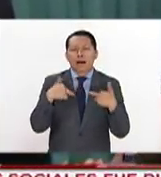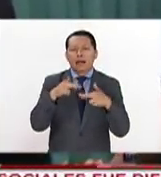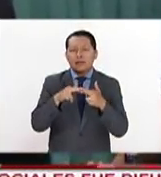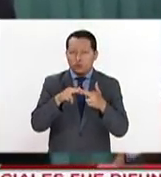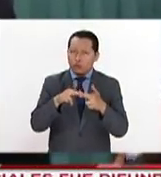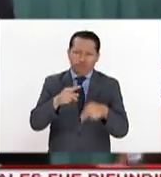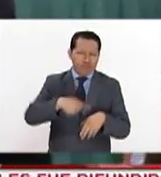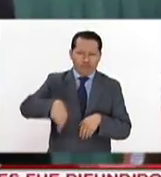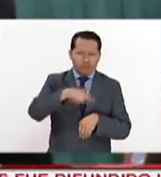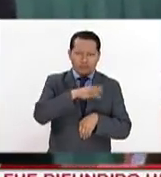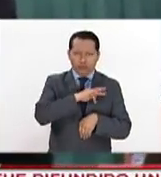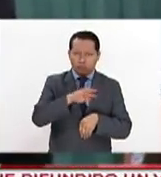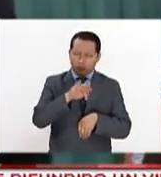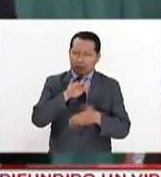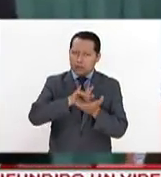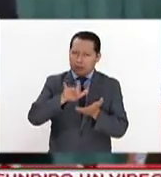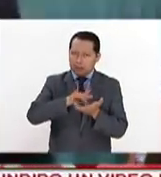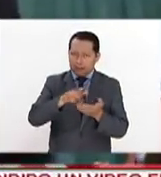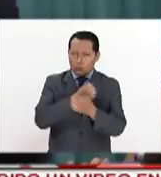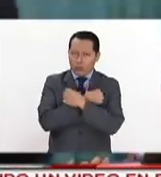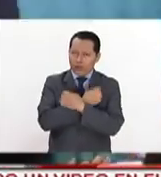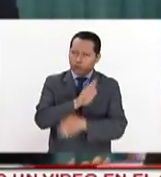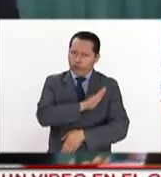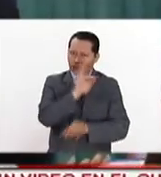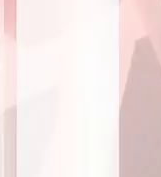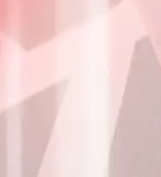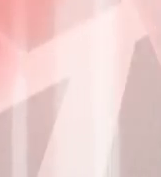para mejorar la calidad educativa.